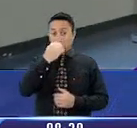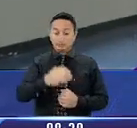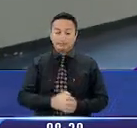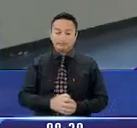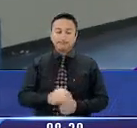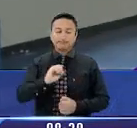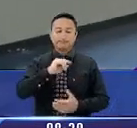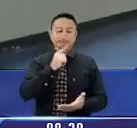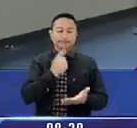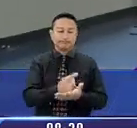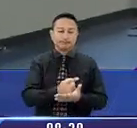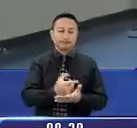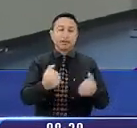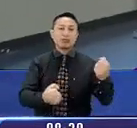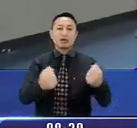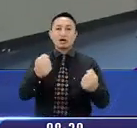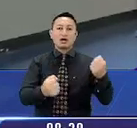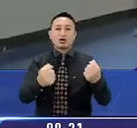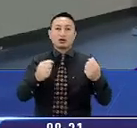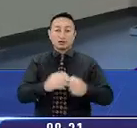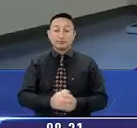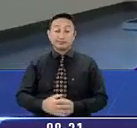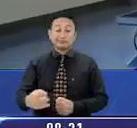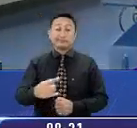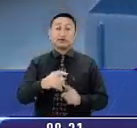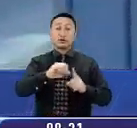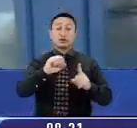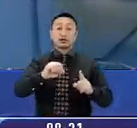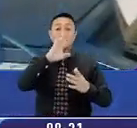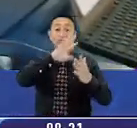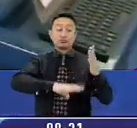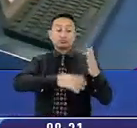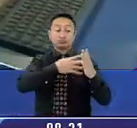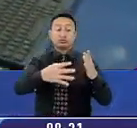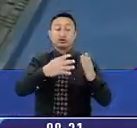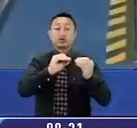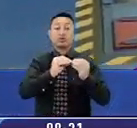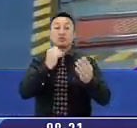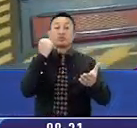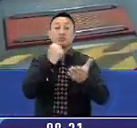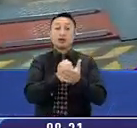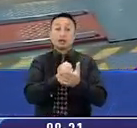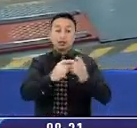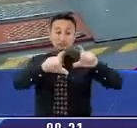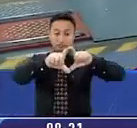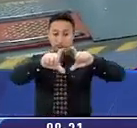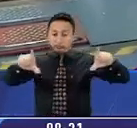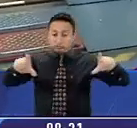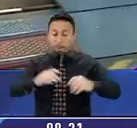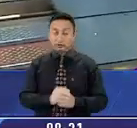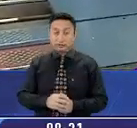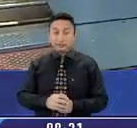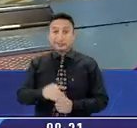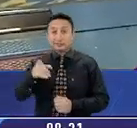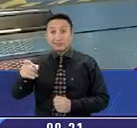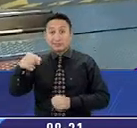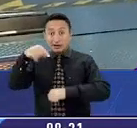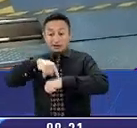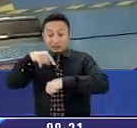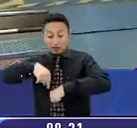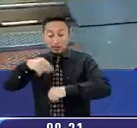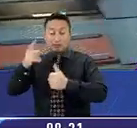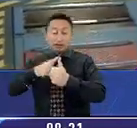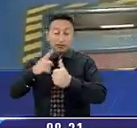Así es. Los vehículos obviamente tienen un sistema de calendarización por placa, y si es que no hacen la revisión en el tiempo, tienen una multa